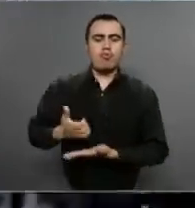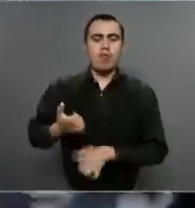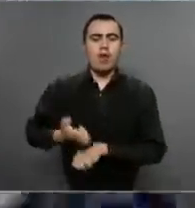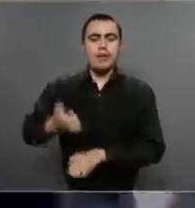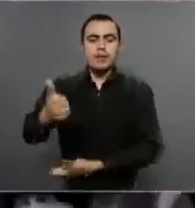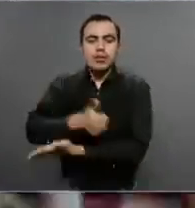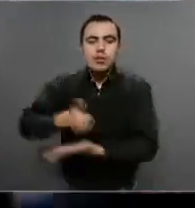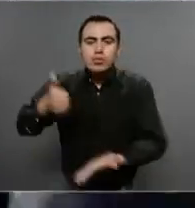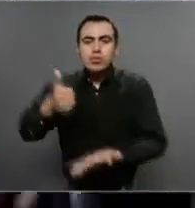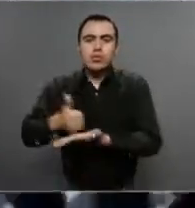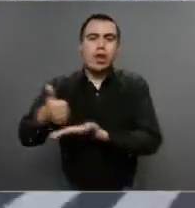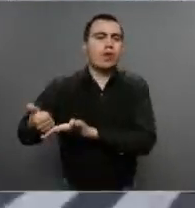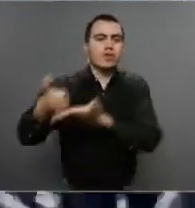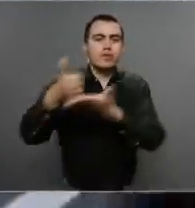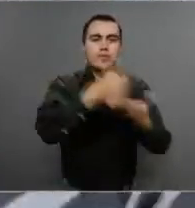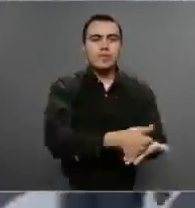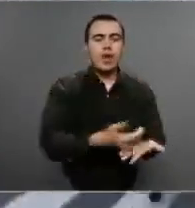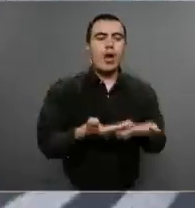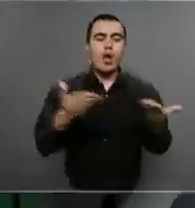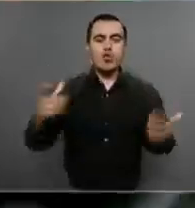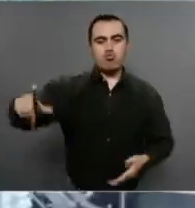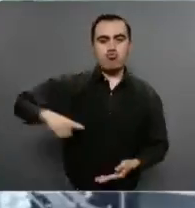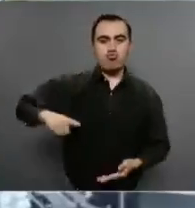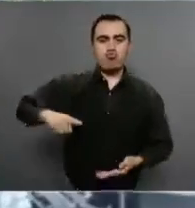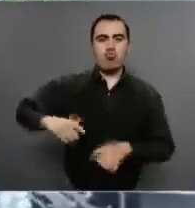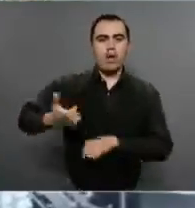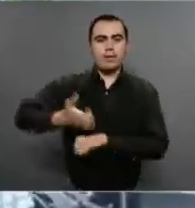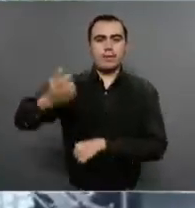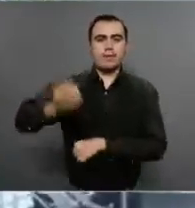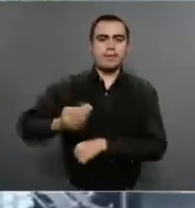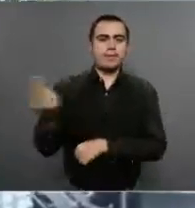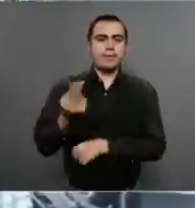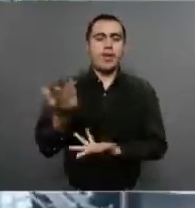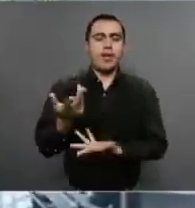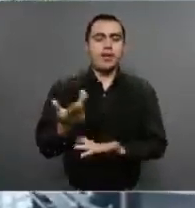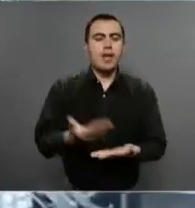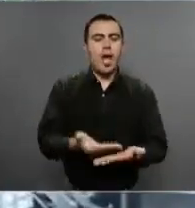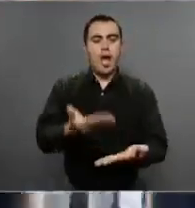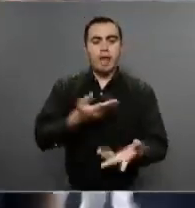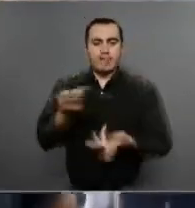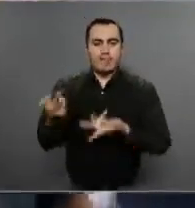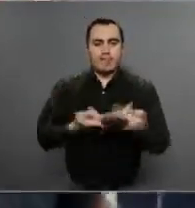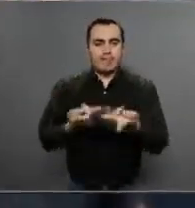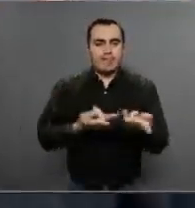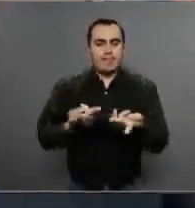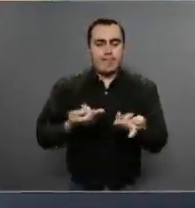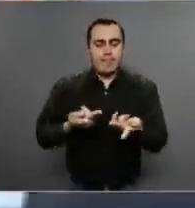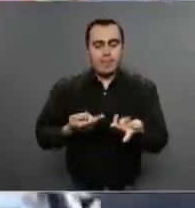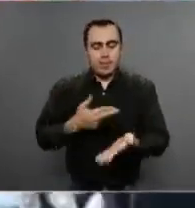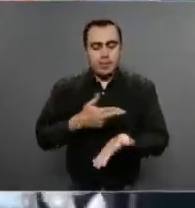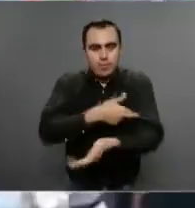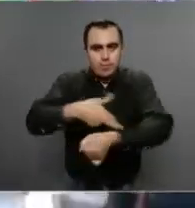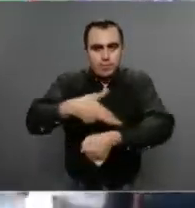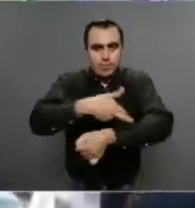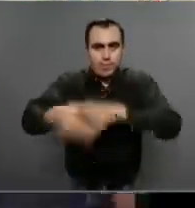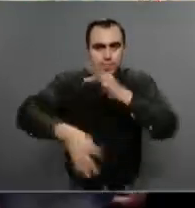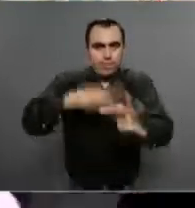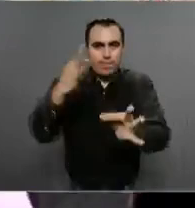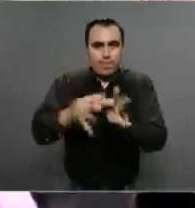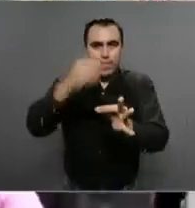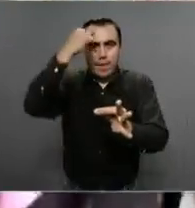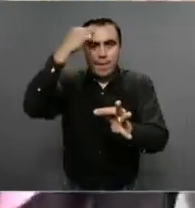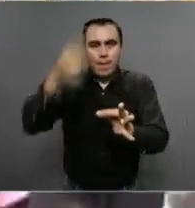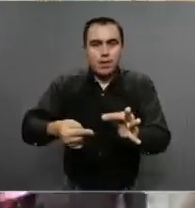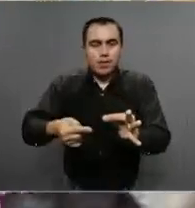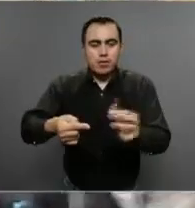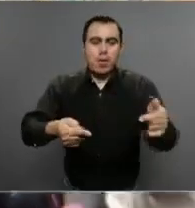lo voy a decir de otra forma, el Estado debe diseñar la estrategia para acercarse a estas poblaciones, que hasta ahorita, en muchas décadas,